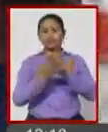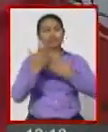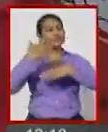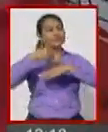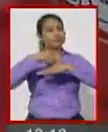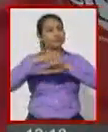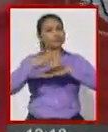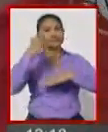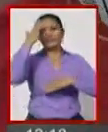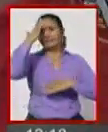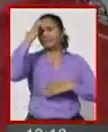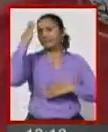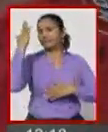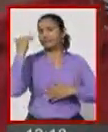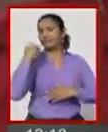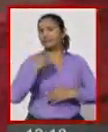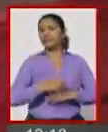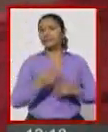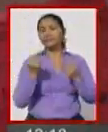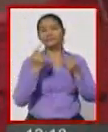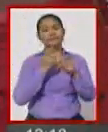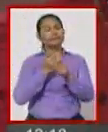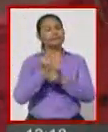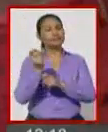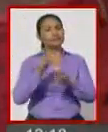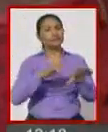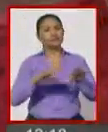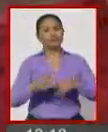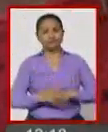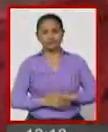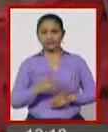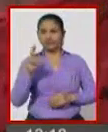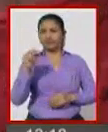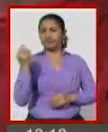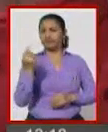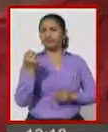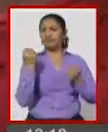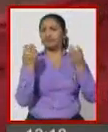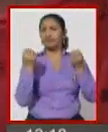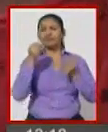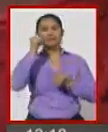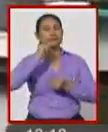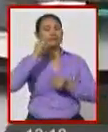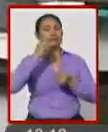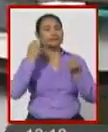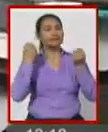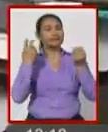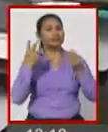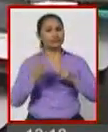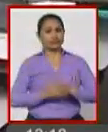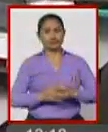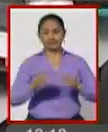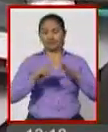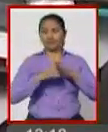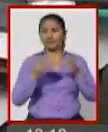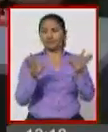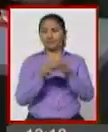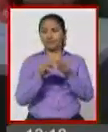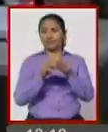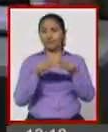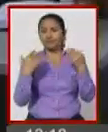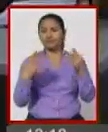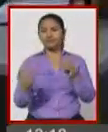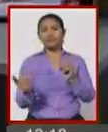Que vaya a la cárcel porque es harto daño que ha hecho y no son la única, son hartas, digamos, las víctimas. Hasta el inicio de la audiencia